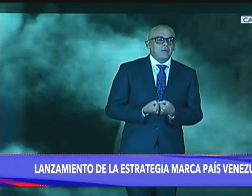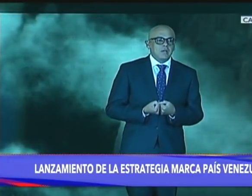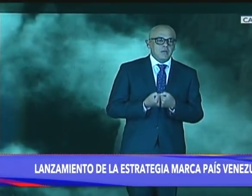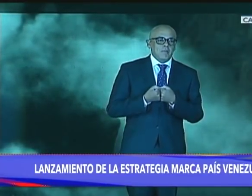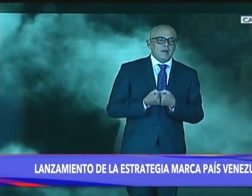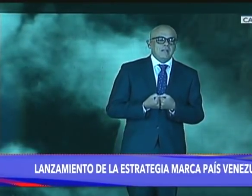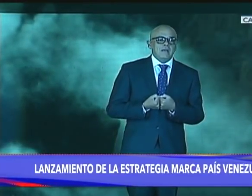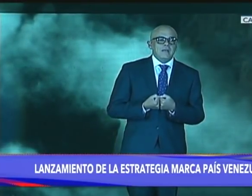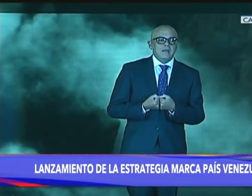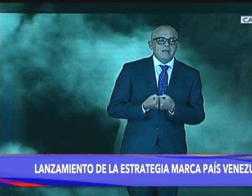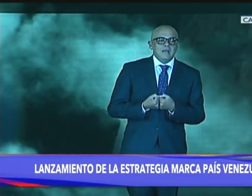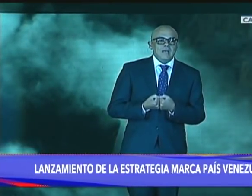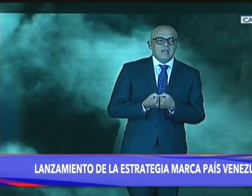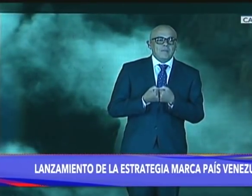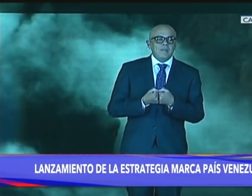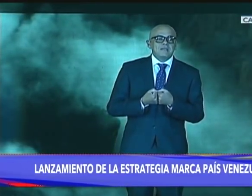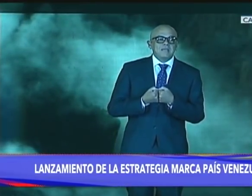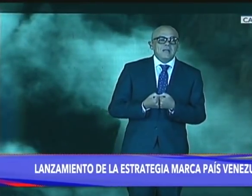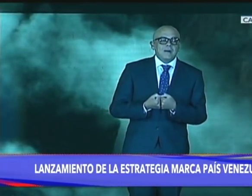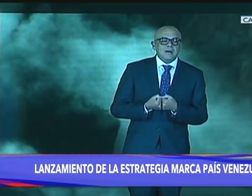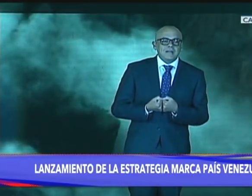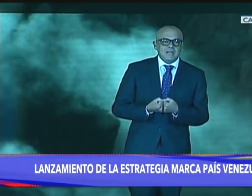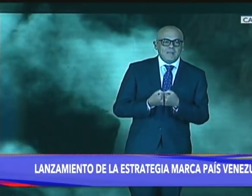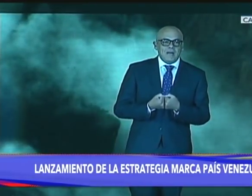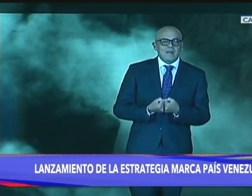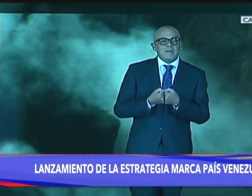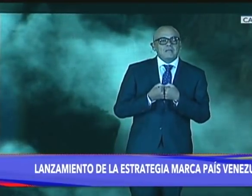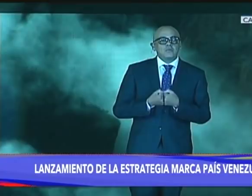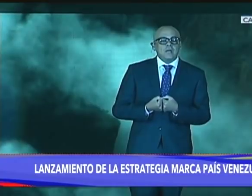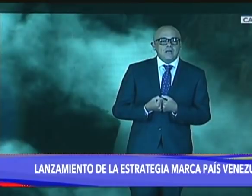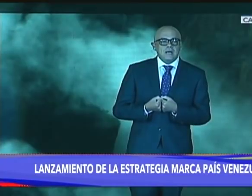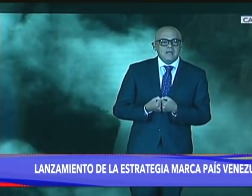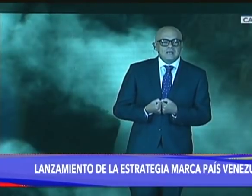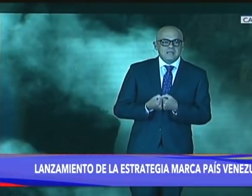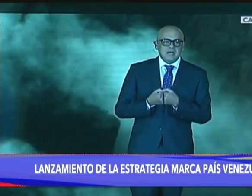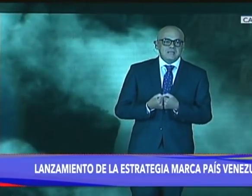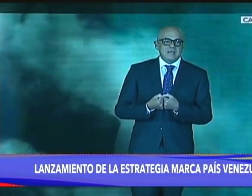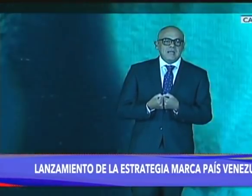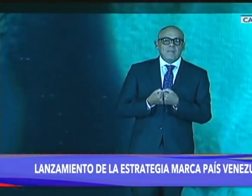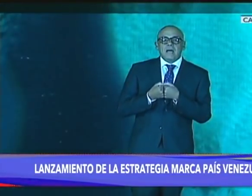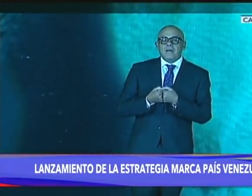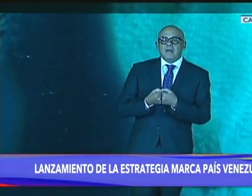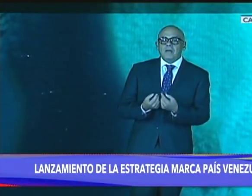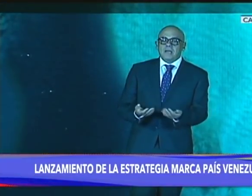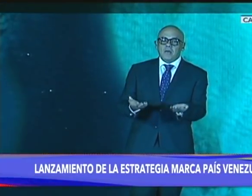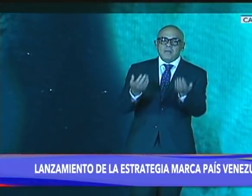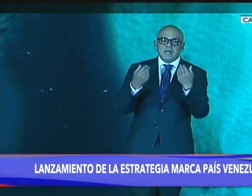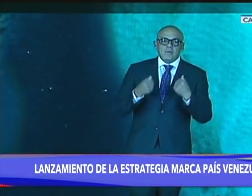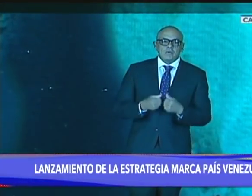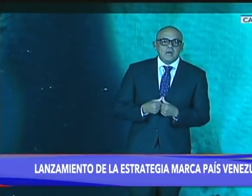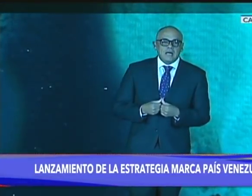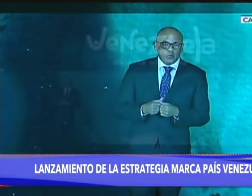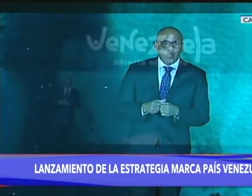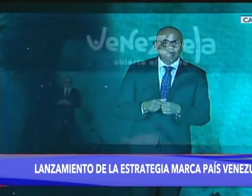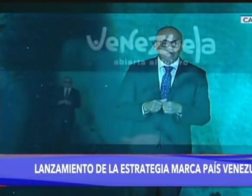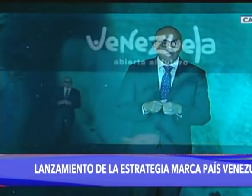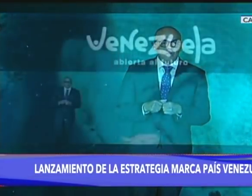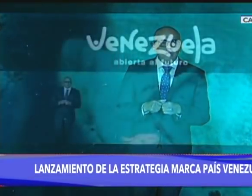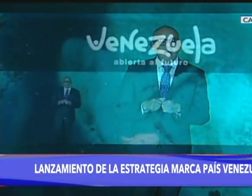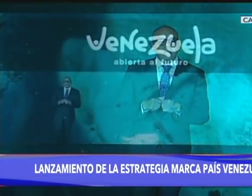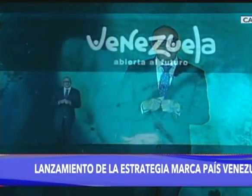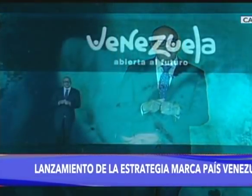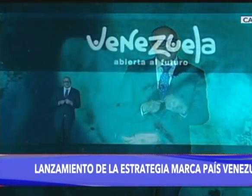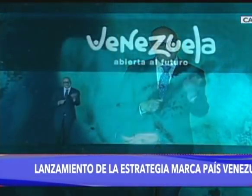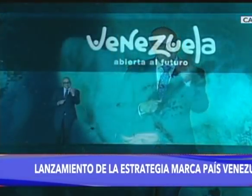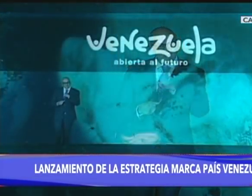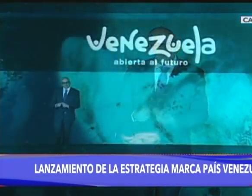vano y no en balde, en la primera sílaba de la palabra Venezuela se hace la palabra con la que los invitamos a todas y a todos